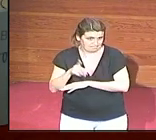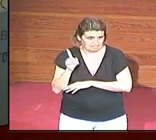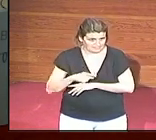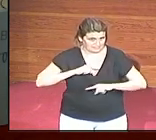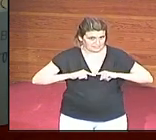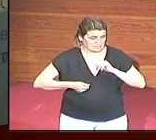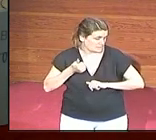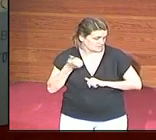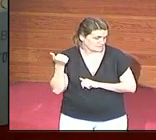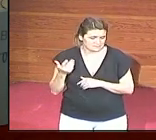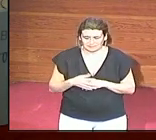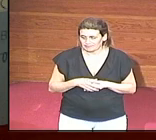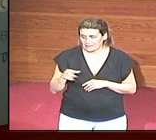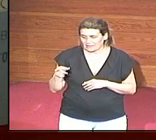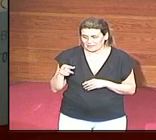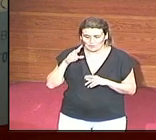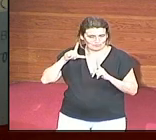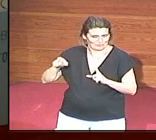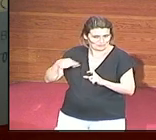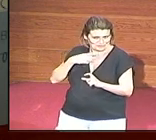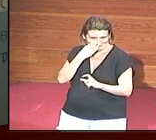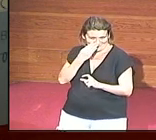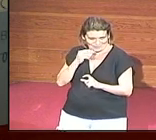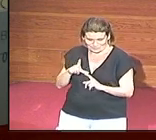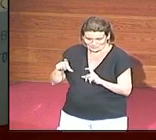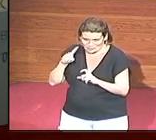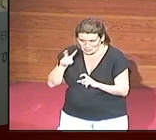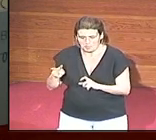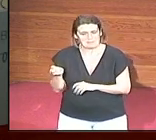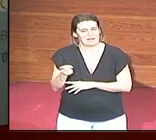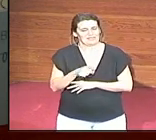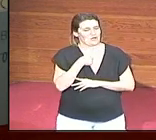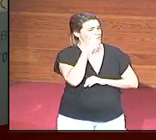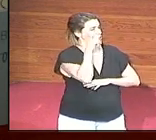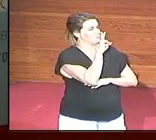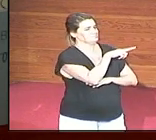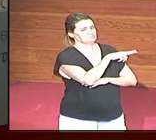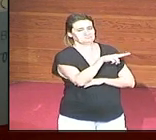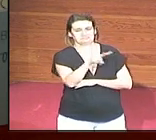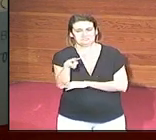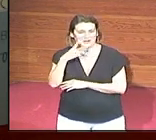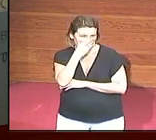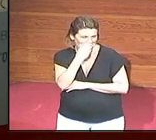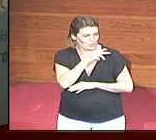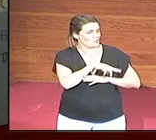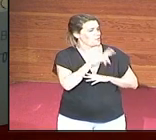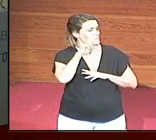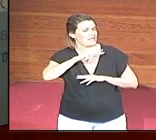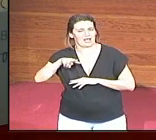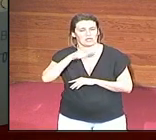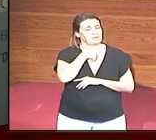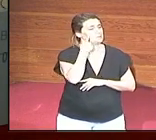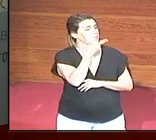La verdad que el foco está en el perro, que era lo que me hacía gracia, que parecía el general pasando revista, pero si os fijáis